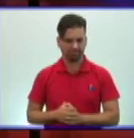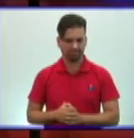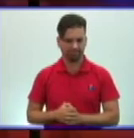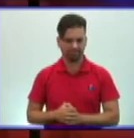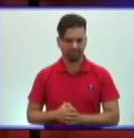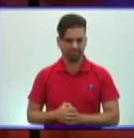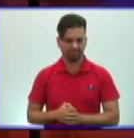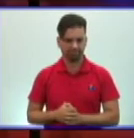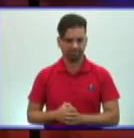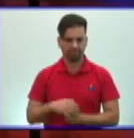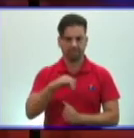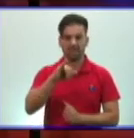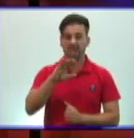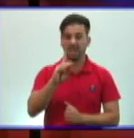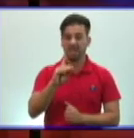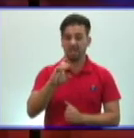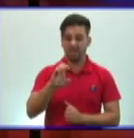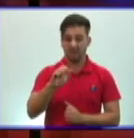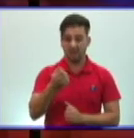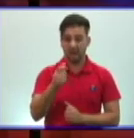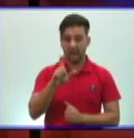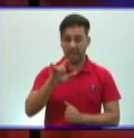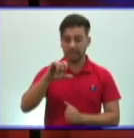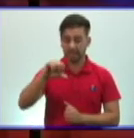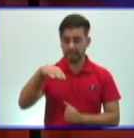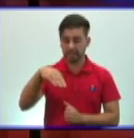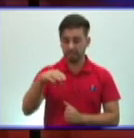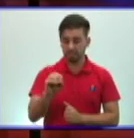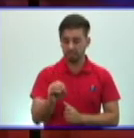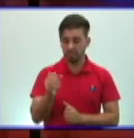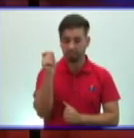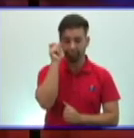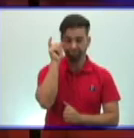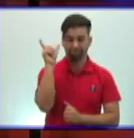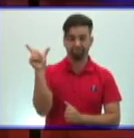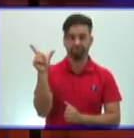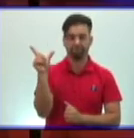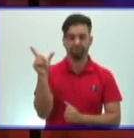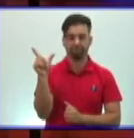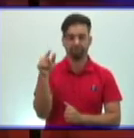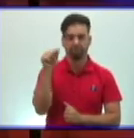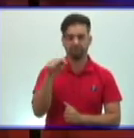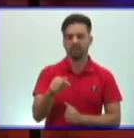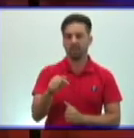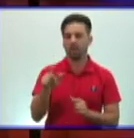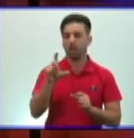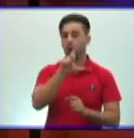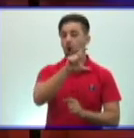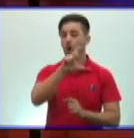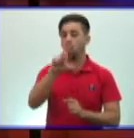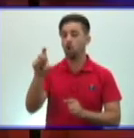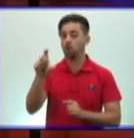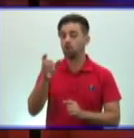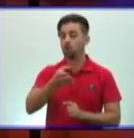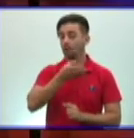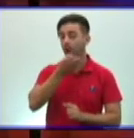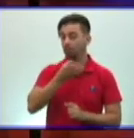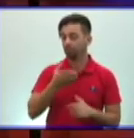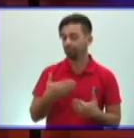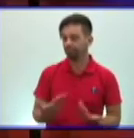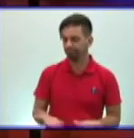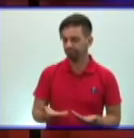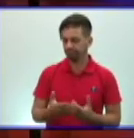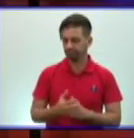vista conceptual, hay elementos que sencillamente lo distinguen. En primer lugar, que es una concepción,